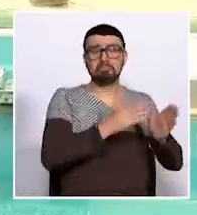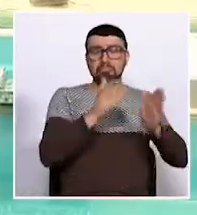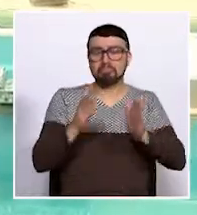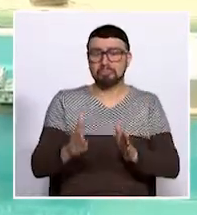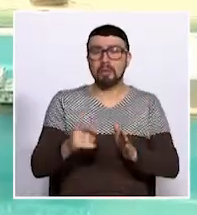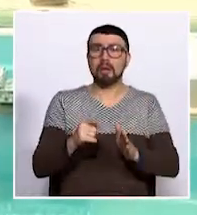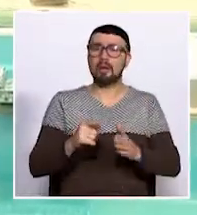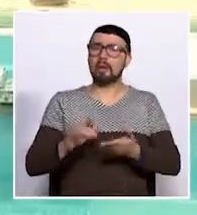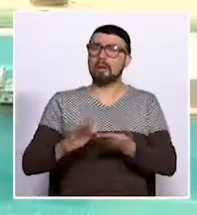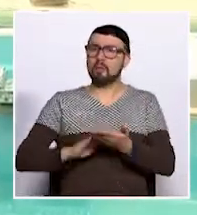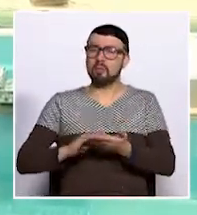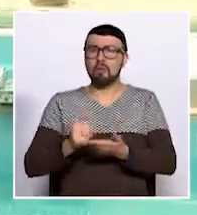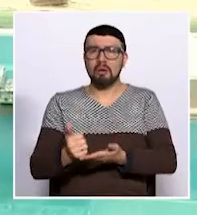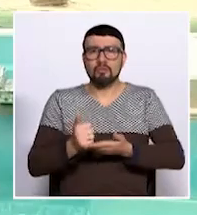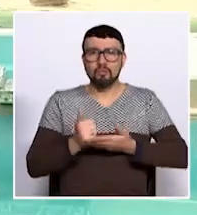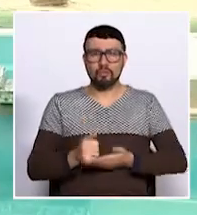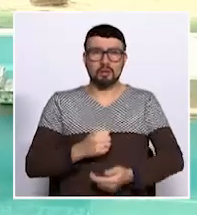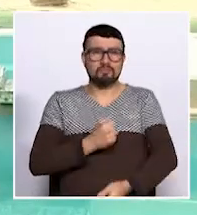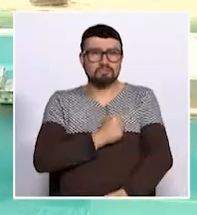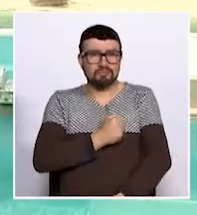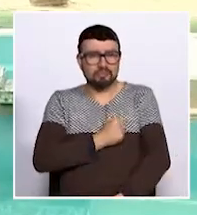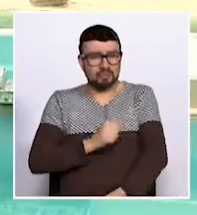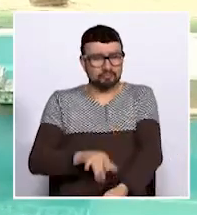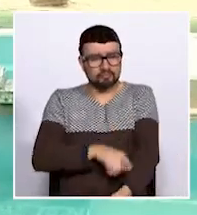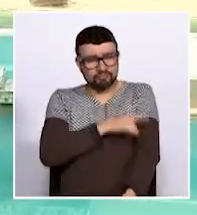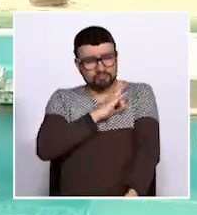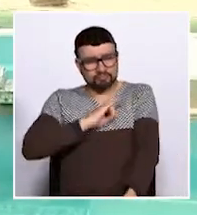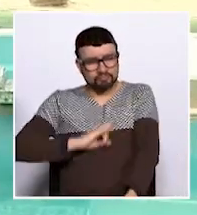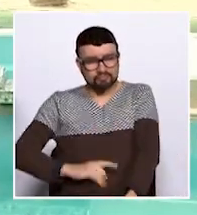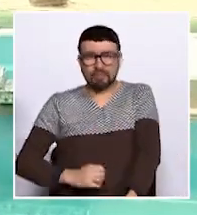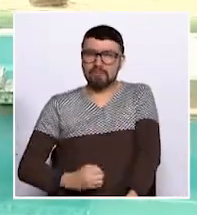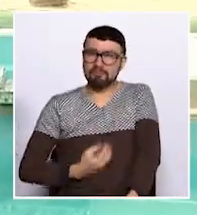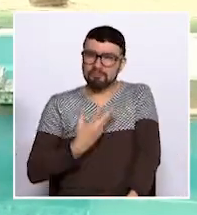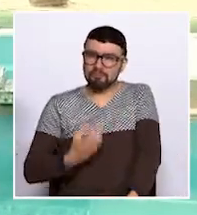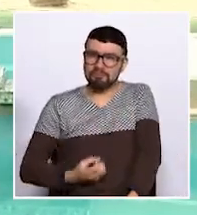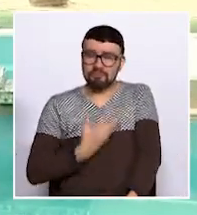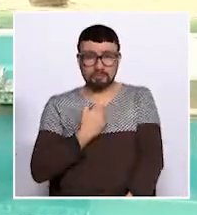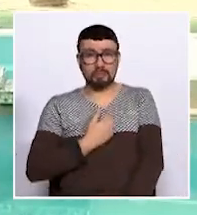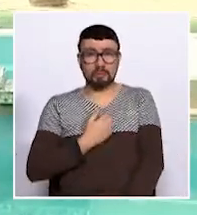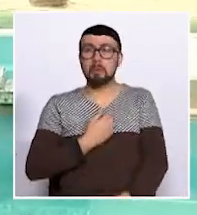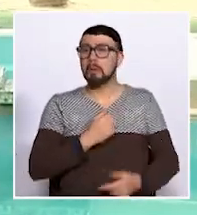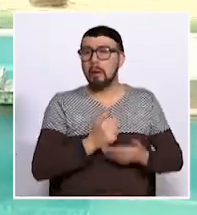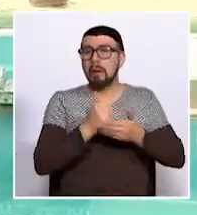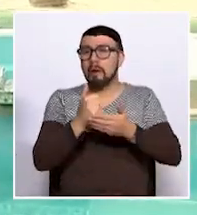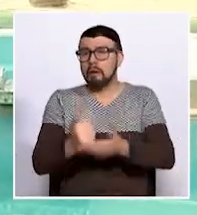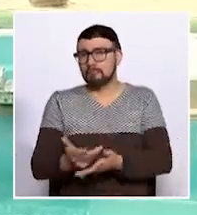algo vascular, donde regeneramos, digamos, esa parte sanguínea,